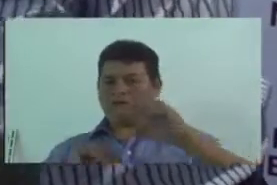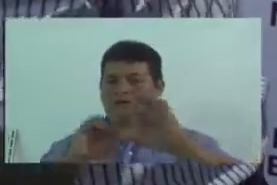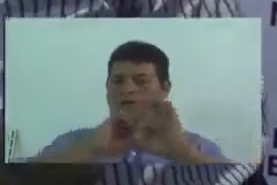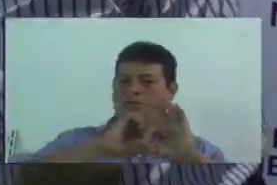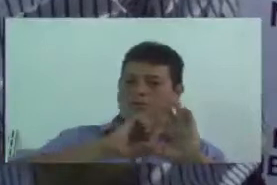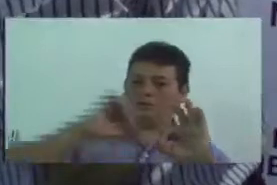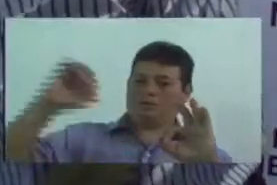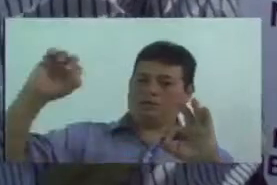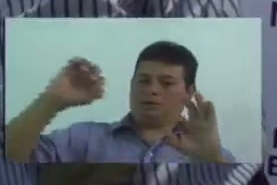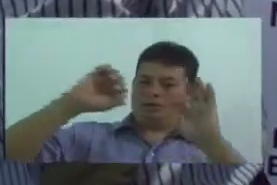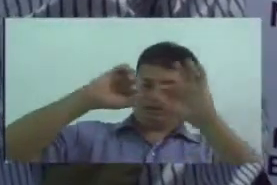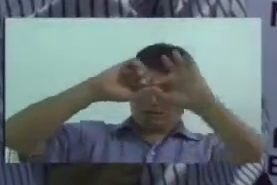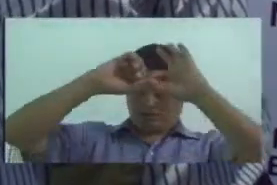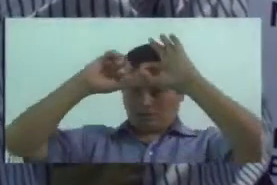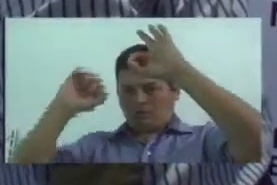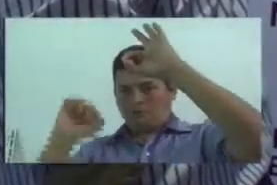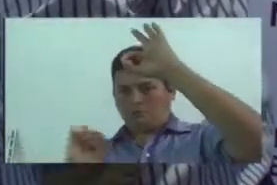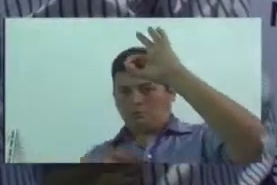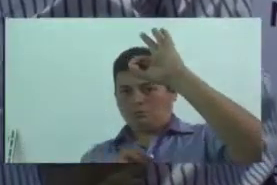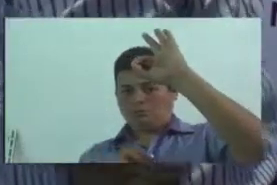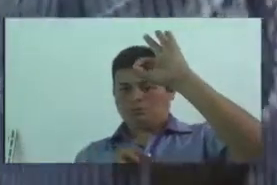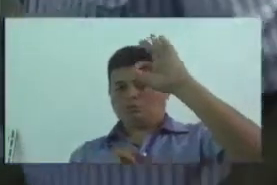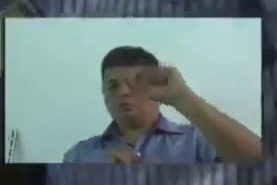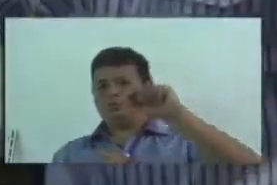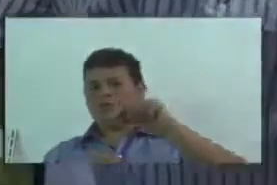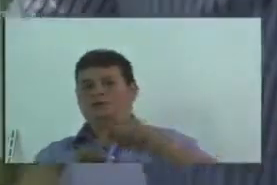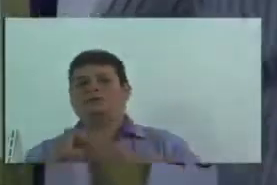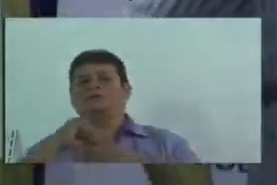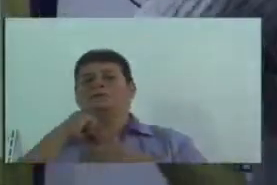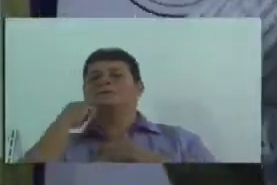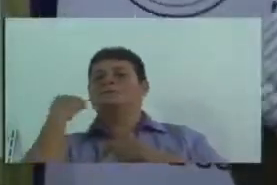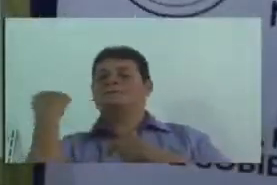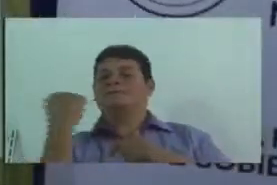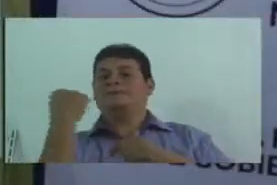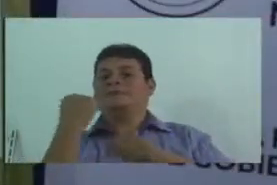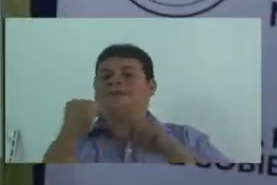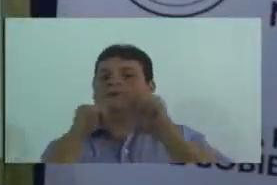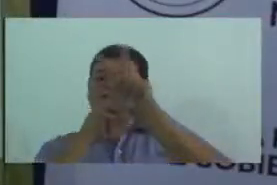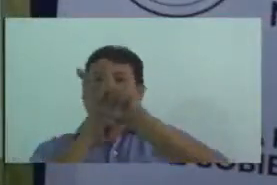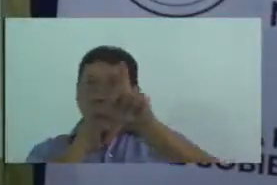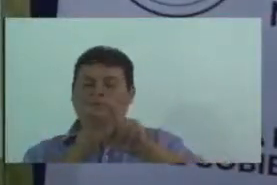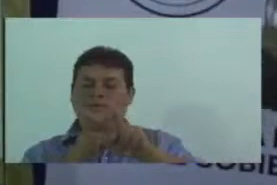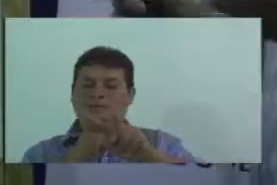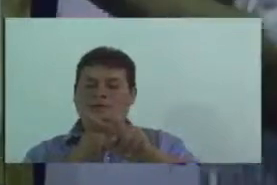nuestra semirrecta tiene que pasar por este punto, partiendo del vértice.